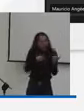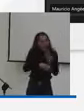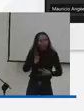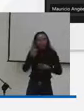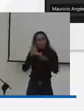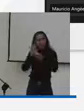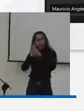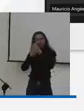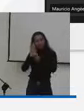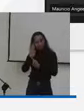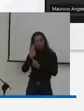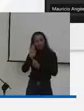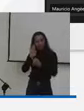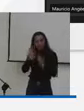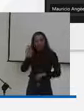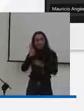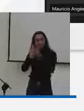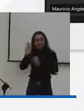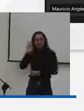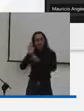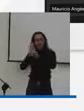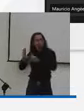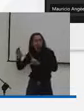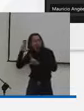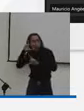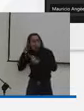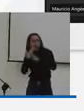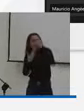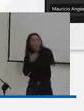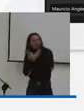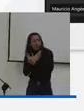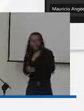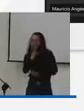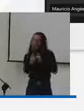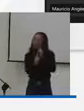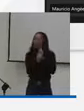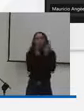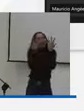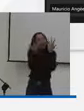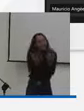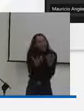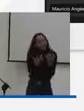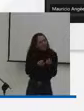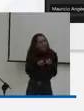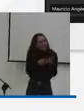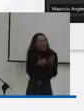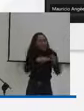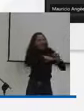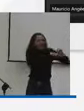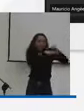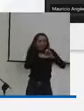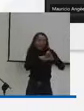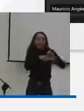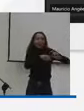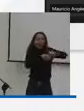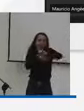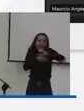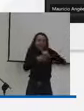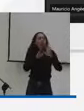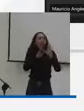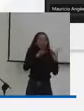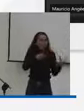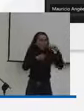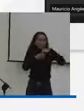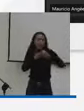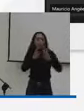proponiendo desde el ministerio del deporte precisamente para fortalecer a todos y cada uno de los integrantes del sistema nacional